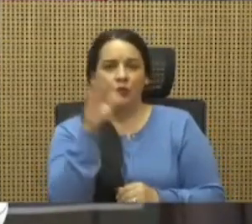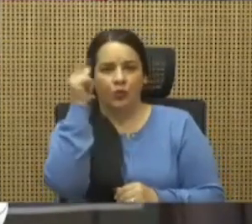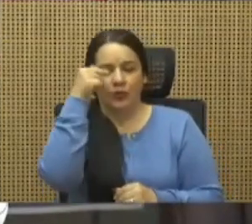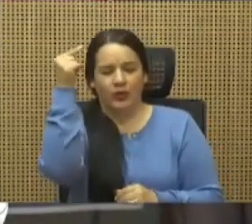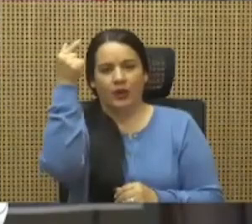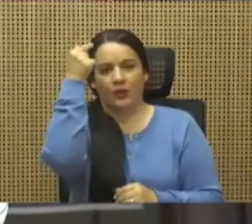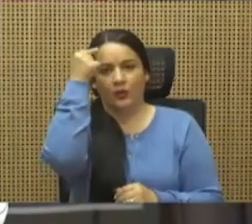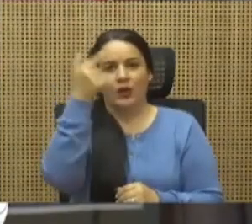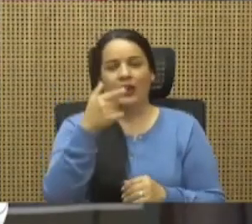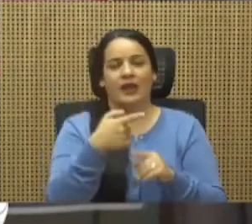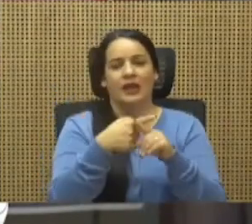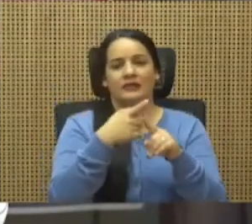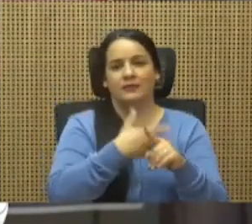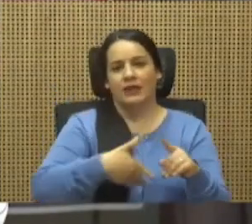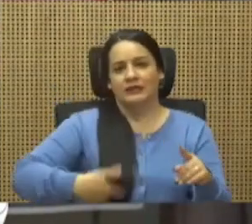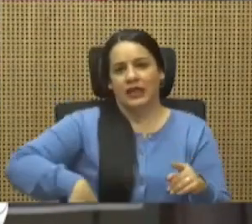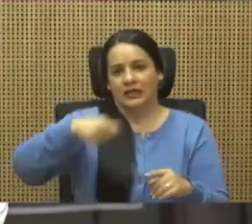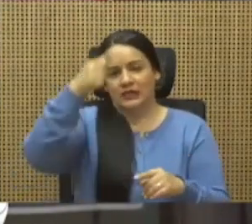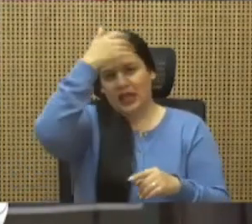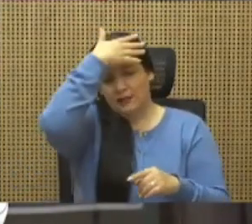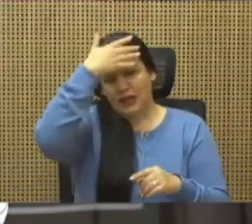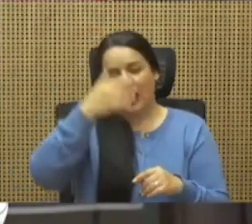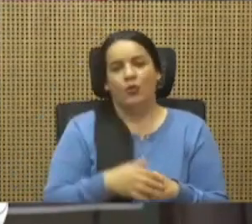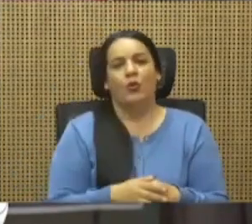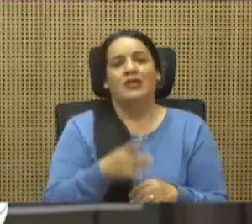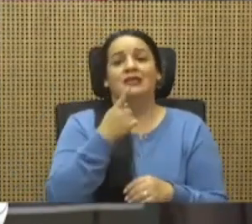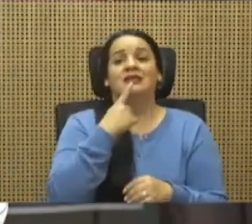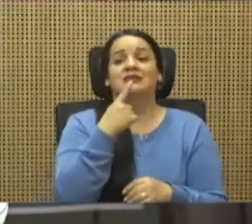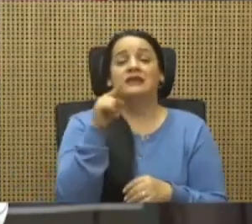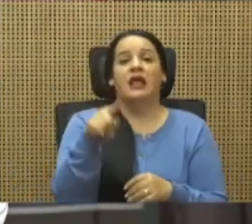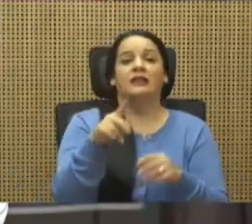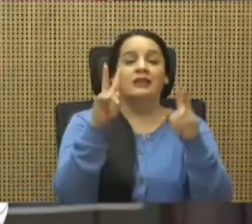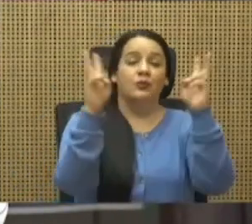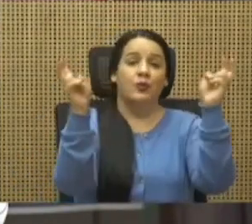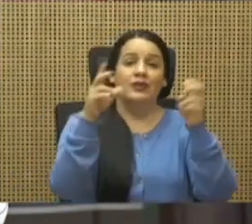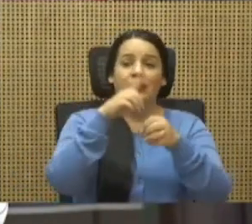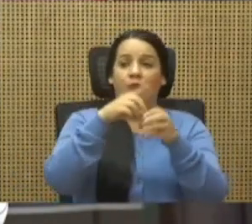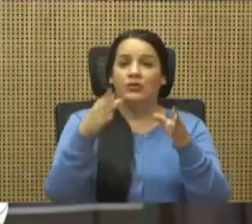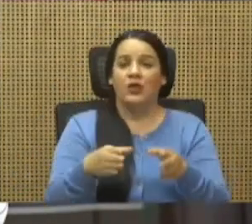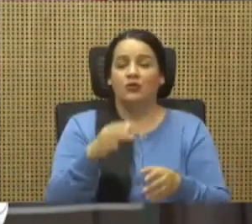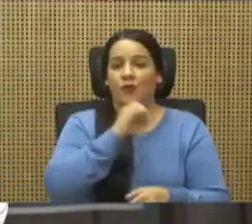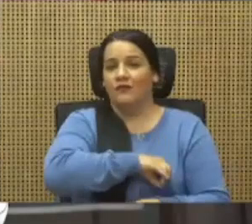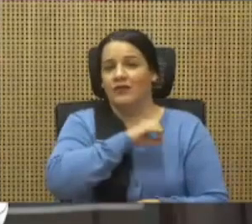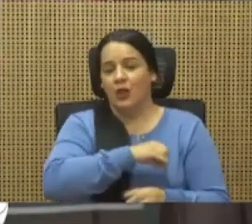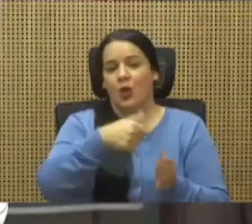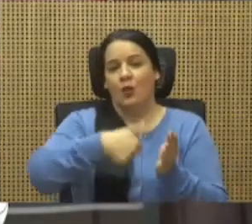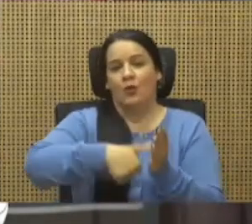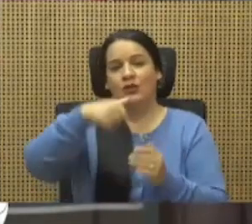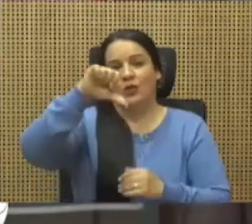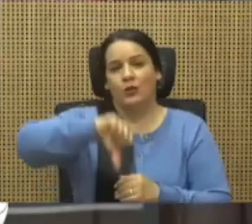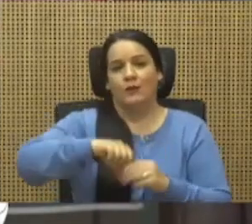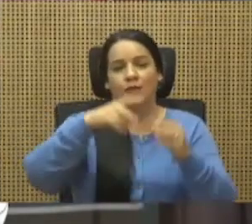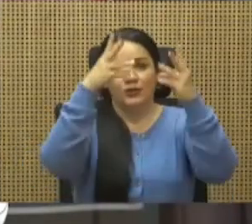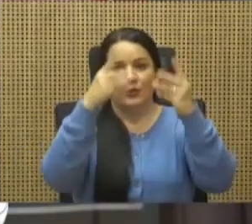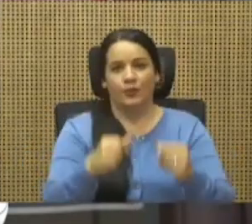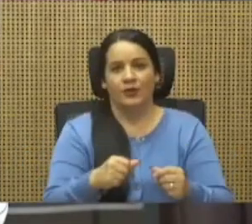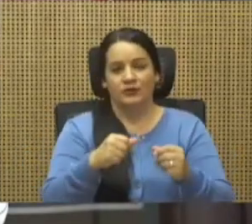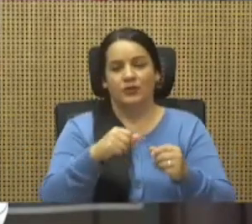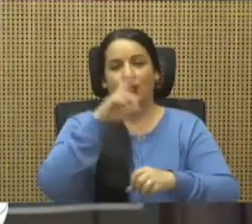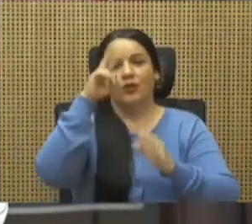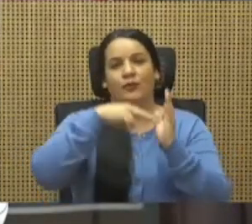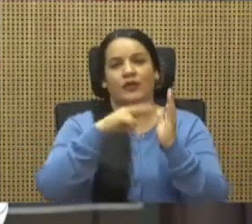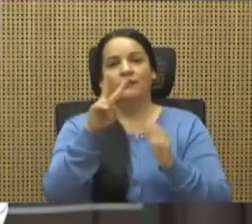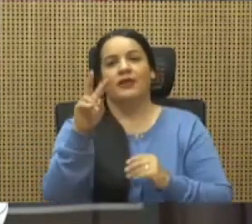Alvarado, decía el titular: diputados oficialistas votan en contra del presupuesto 2020 de su propio